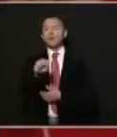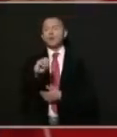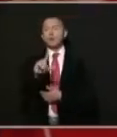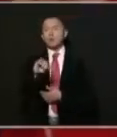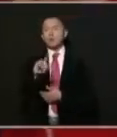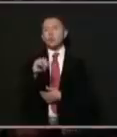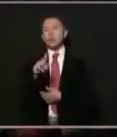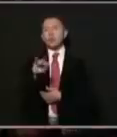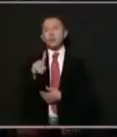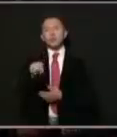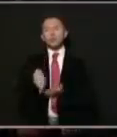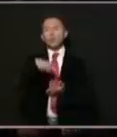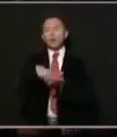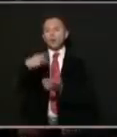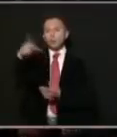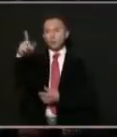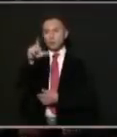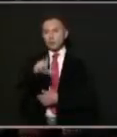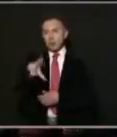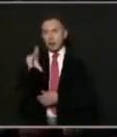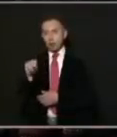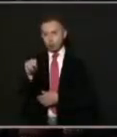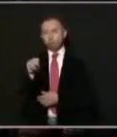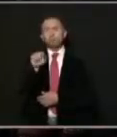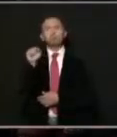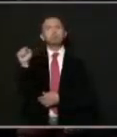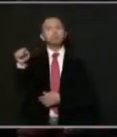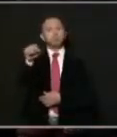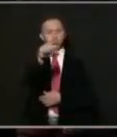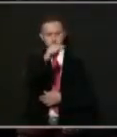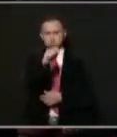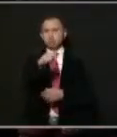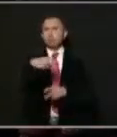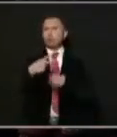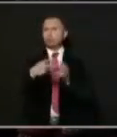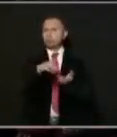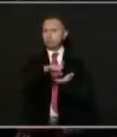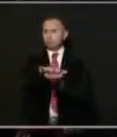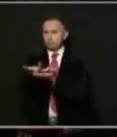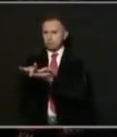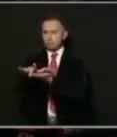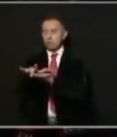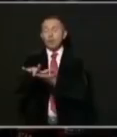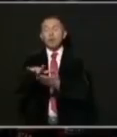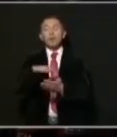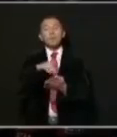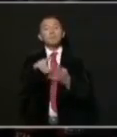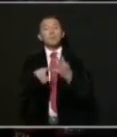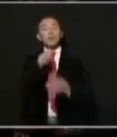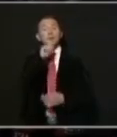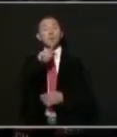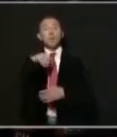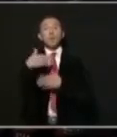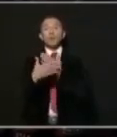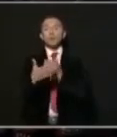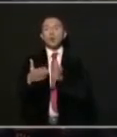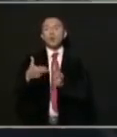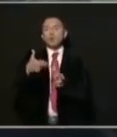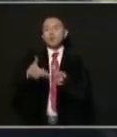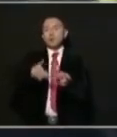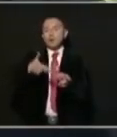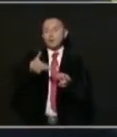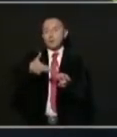en Quintana Roo. Se construirá el Tren Maya para